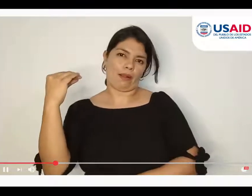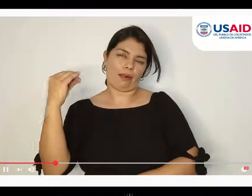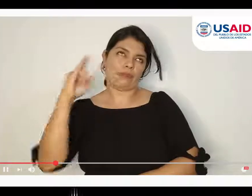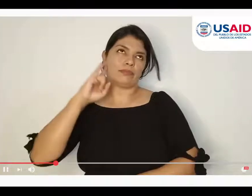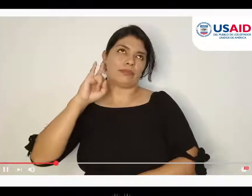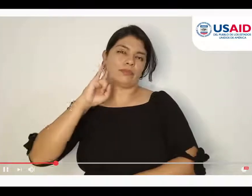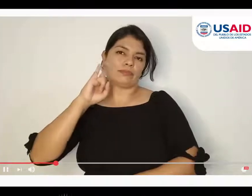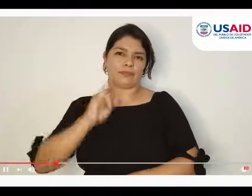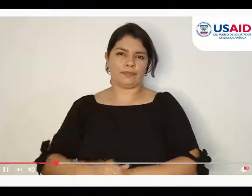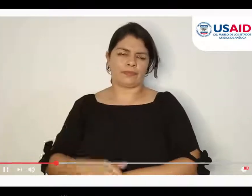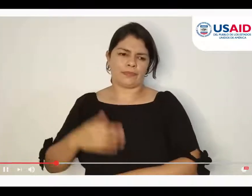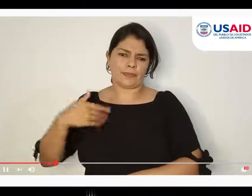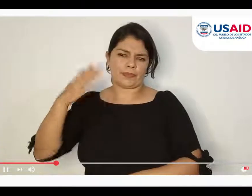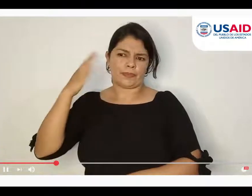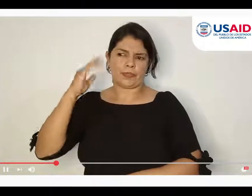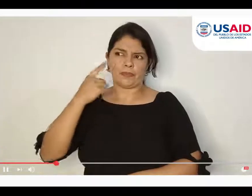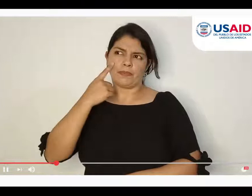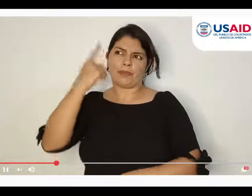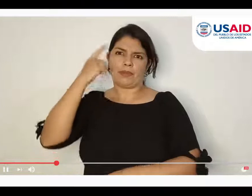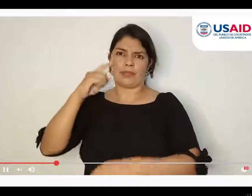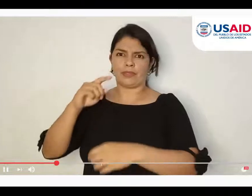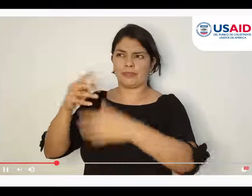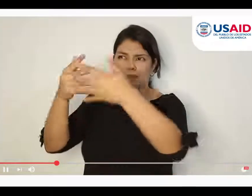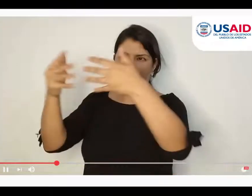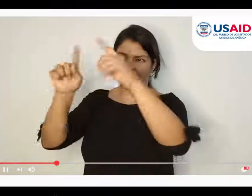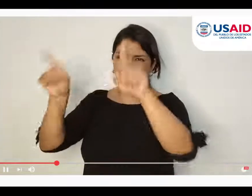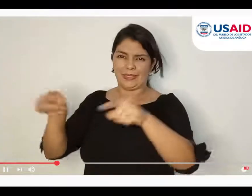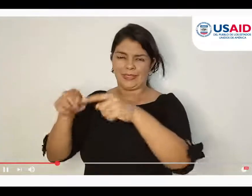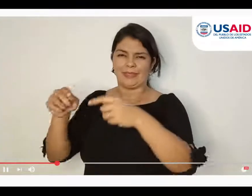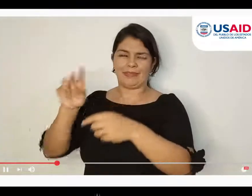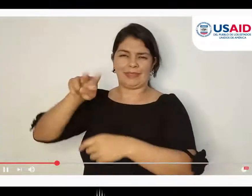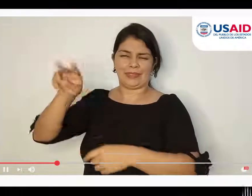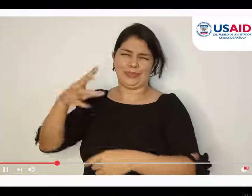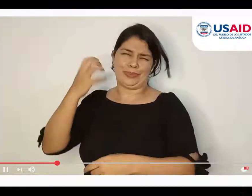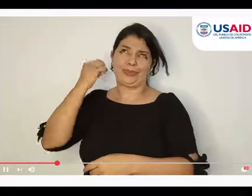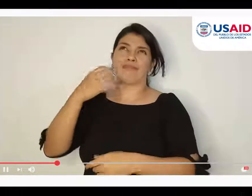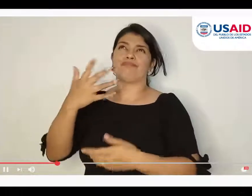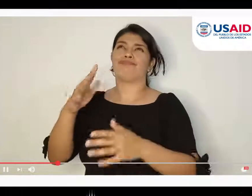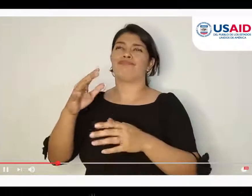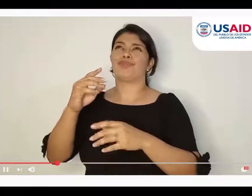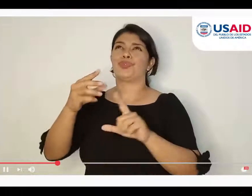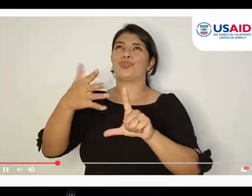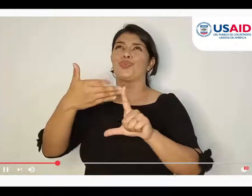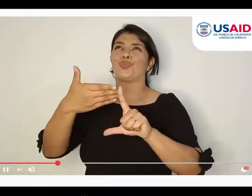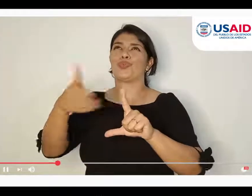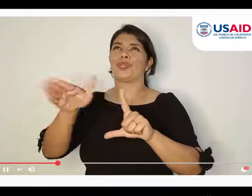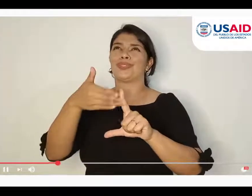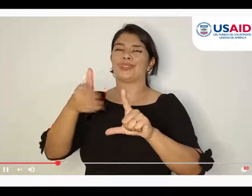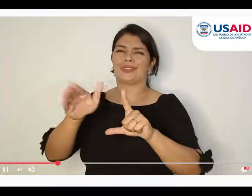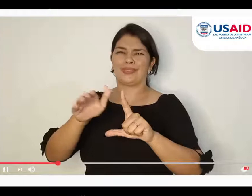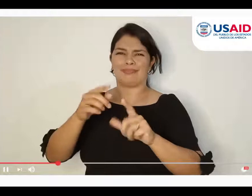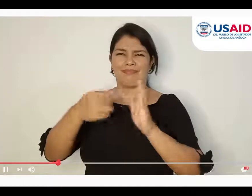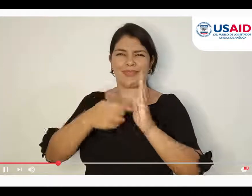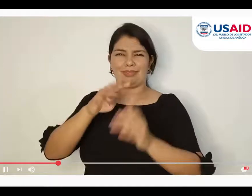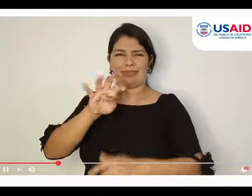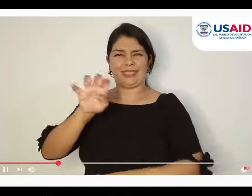entonces aparecen esos primeros lectores de pantalla para computadores en esa época, para Windows 95, DOS, creo